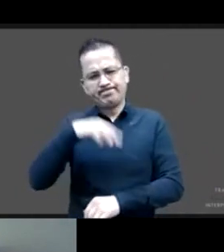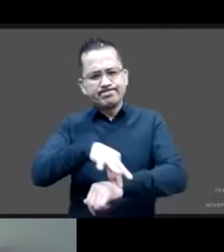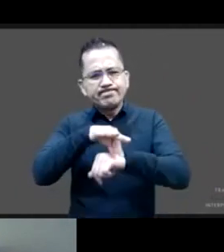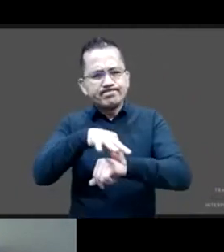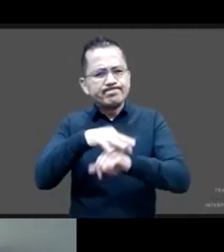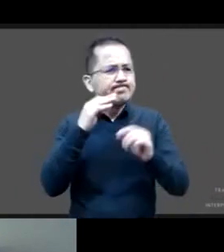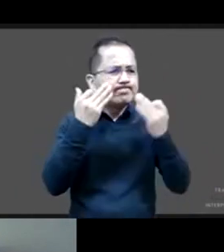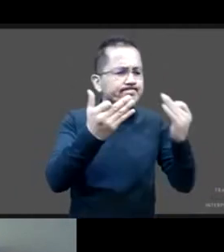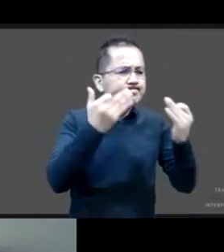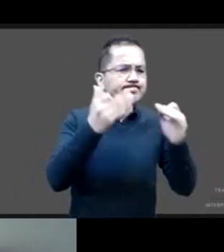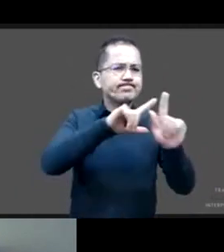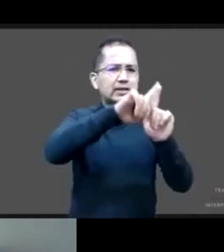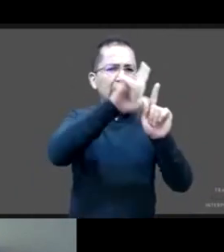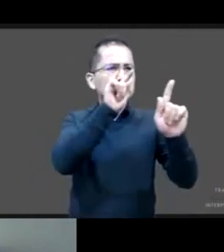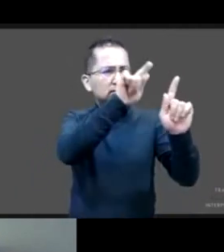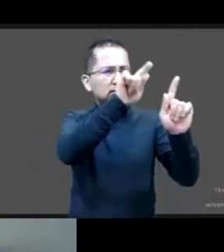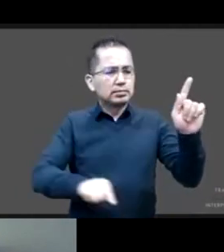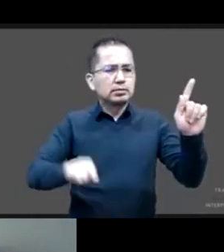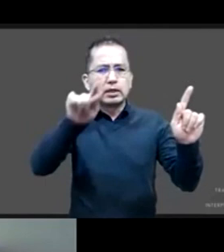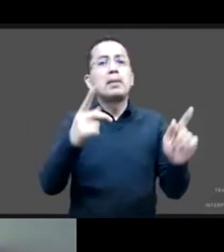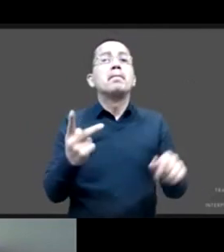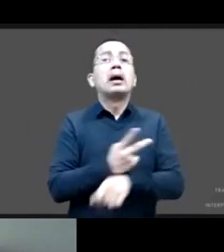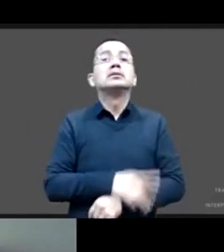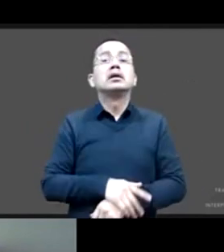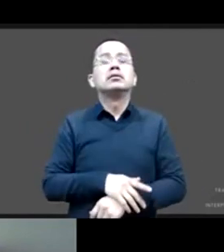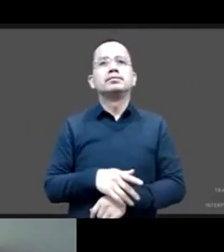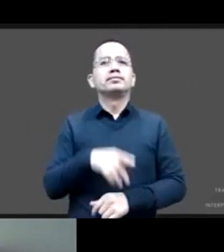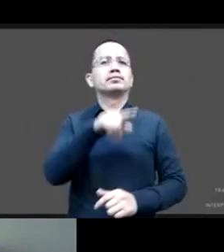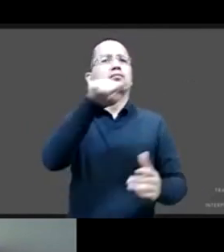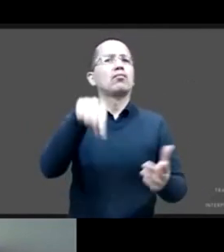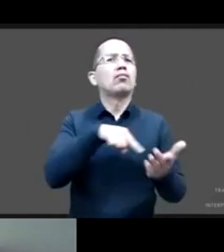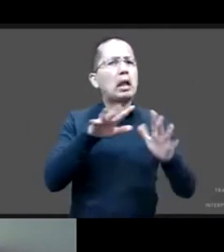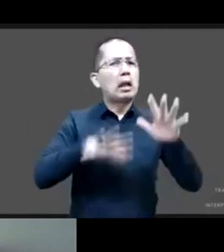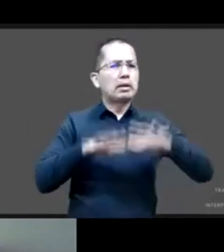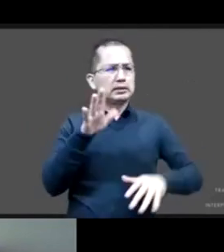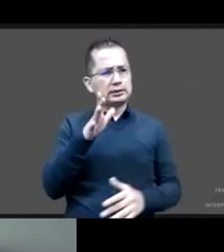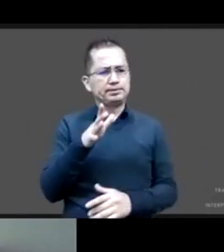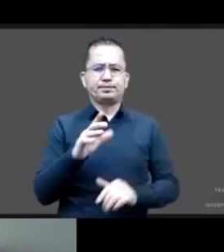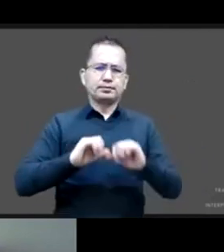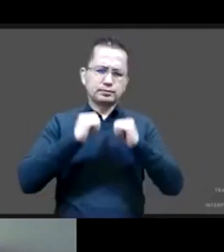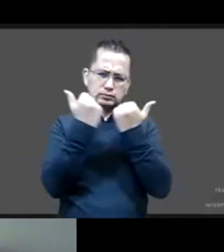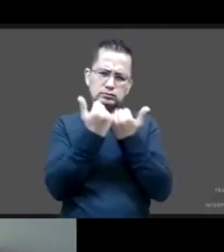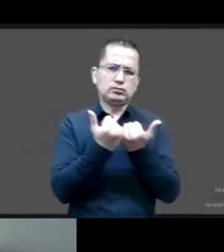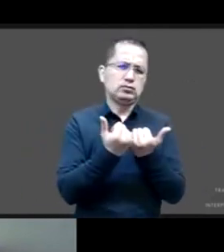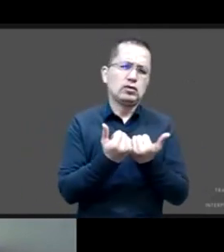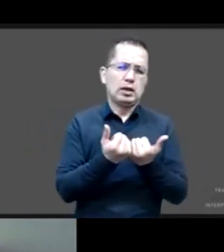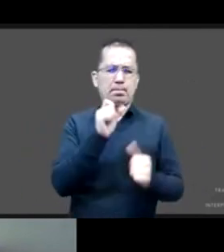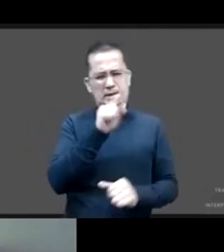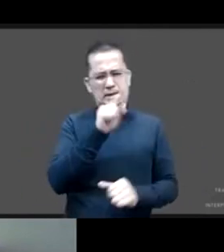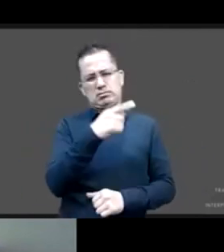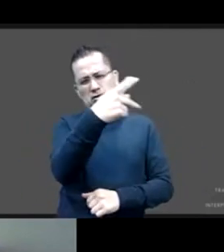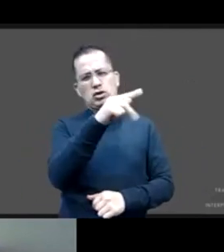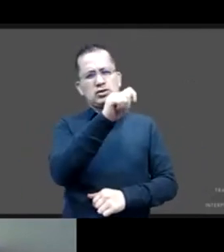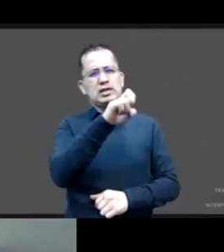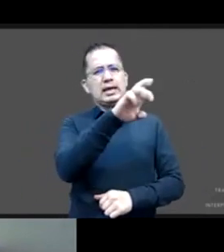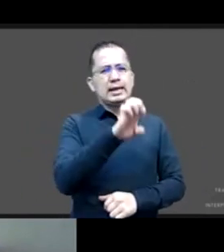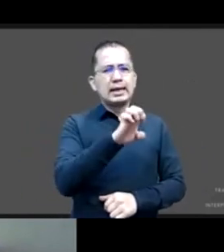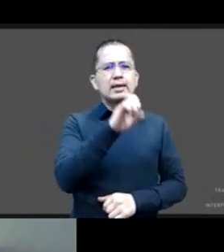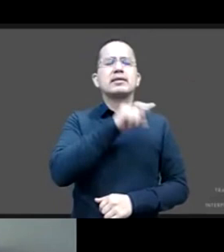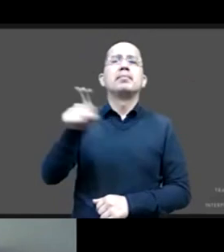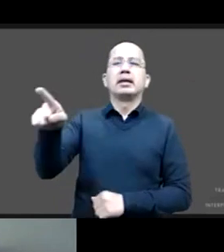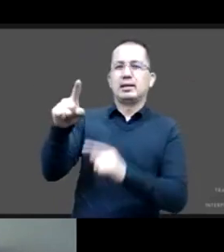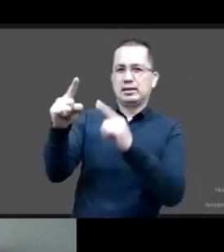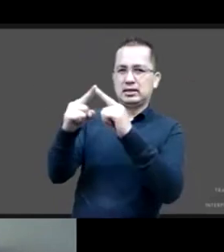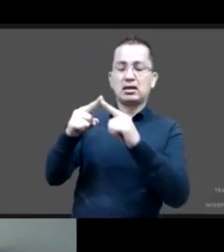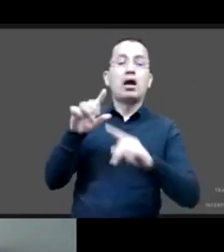muchas organizaciones como la de Tere o también lo que planteaba Vero desde las iglesias le disputan